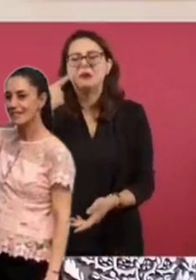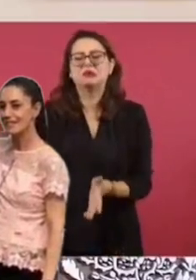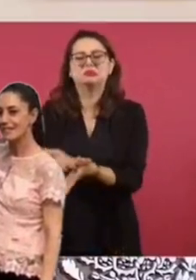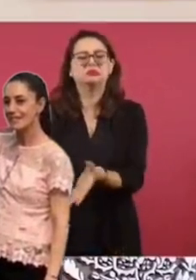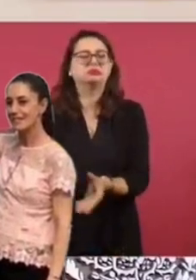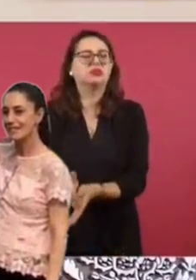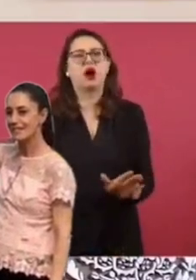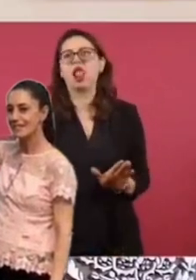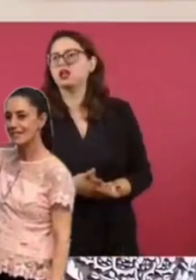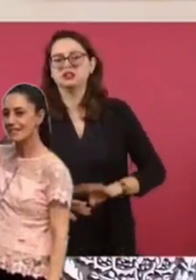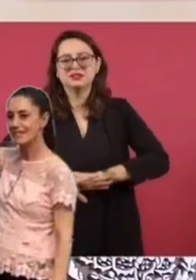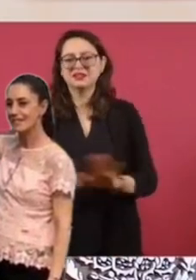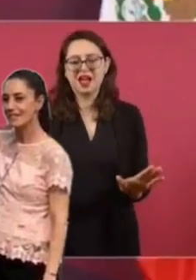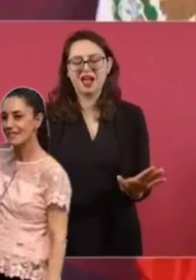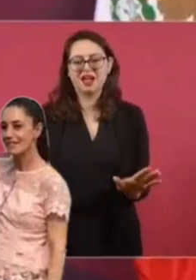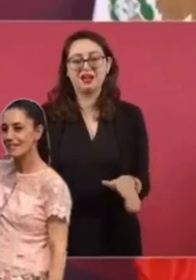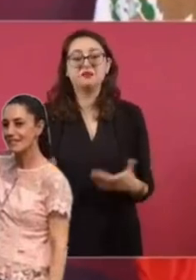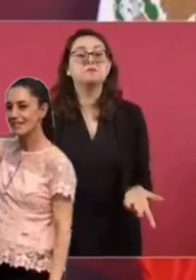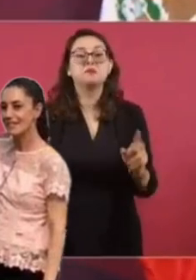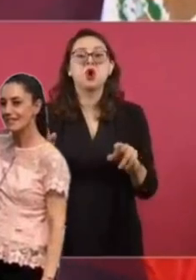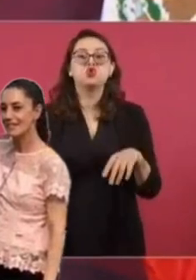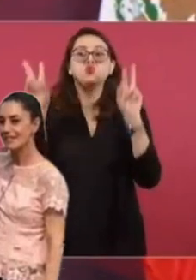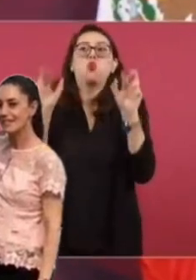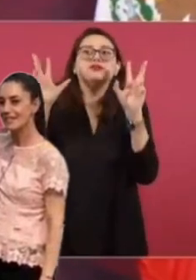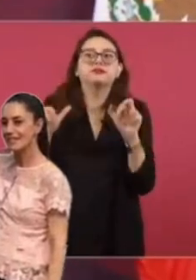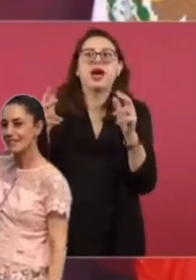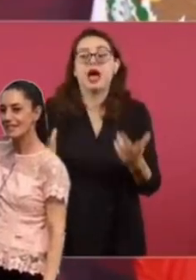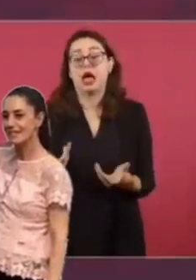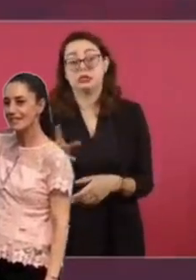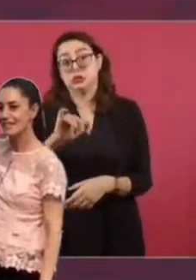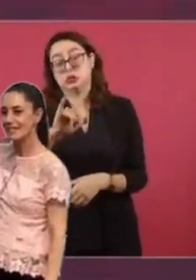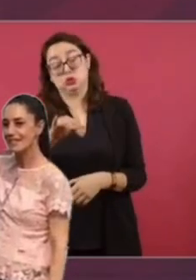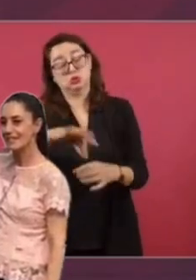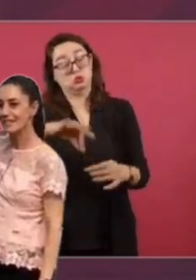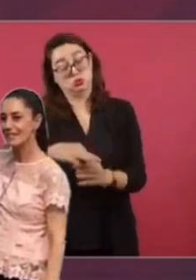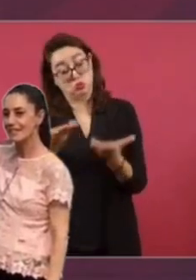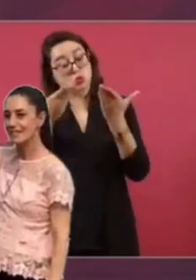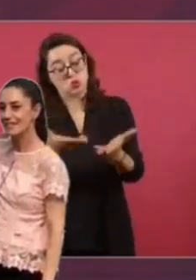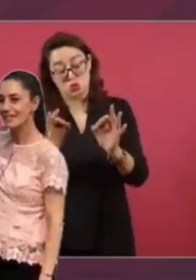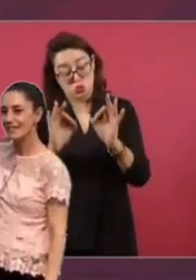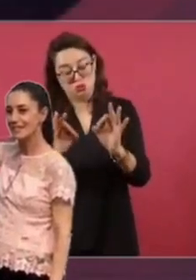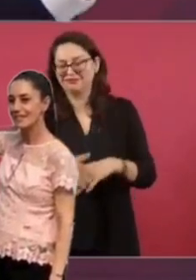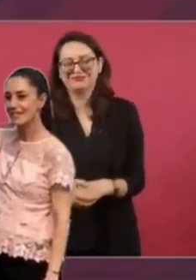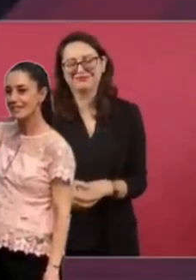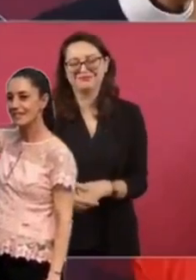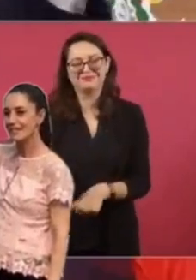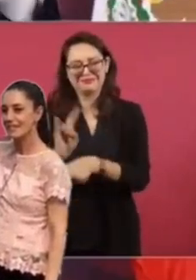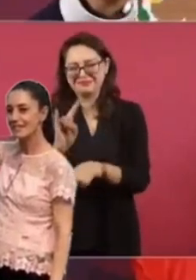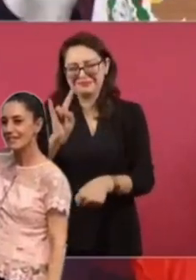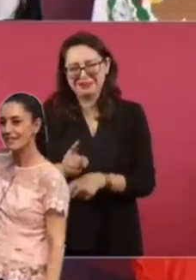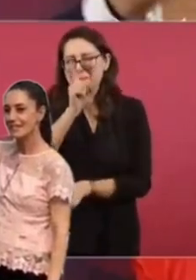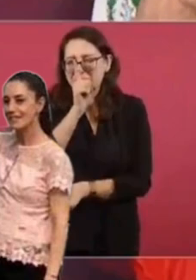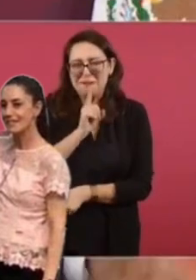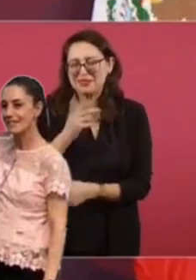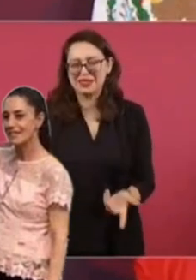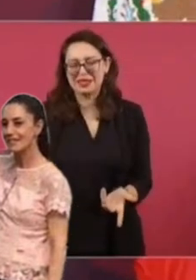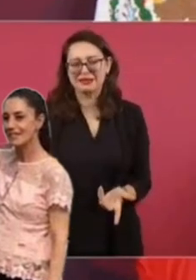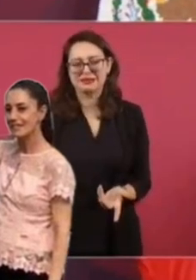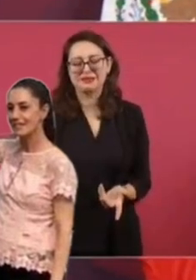expediente, para darle formalidad, legitimidad. Pero salía, destapaban y